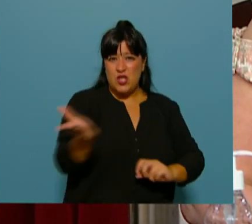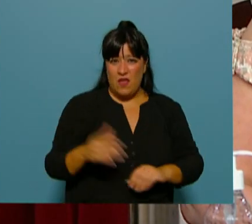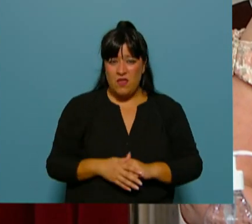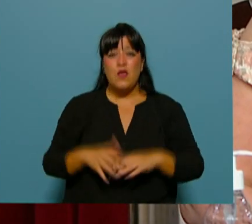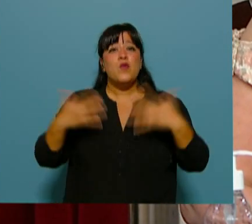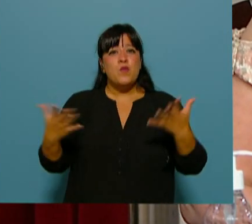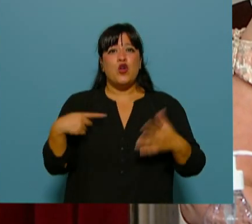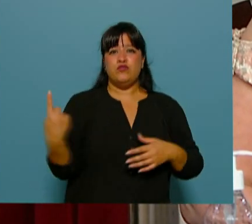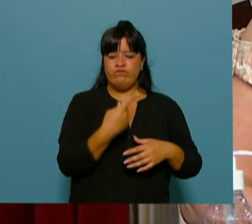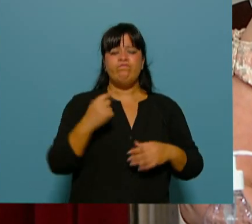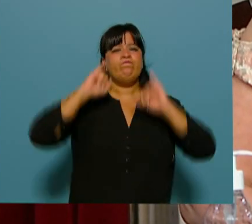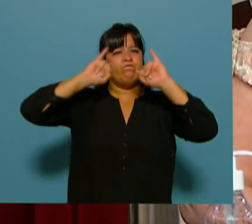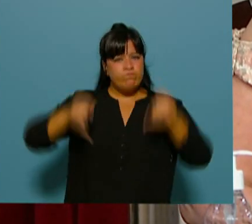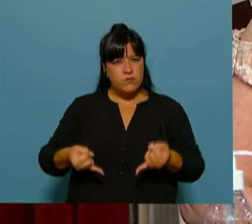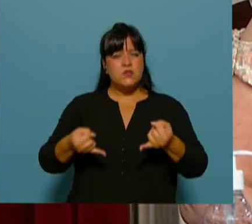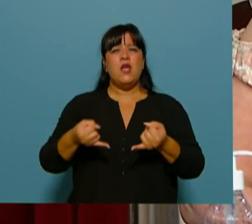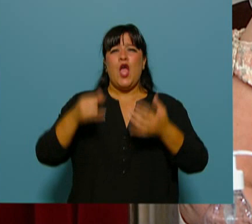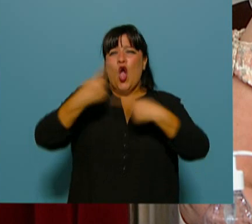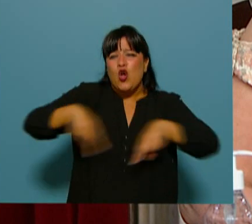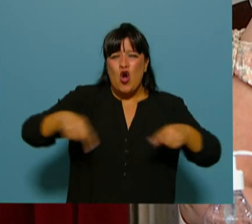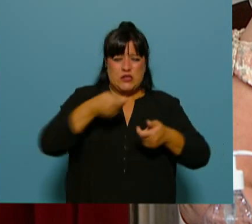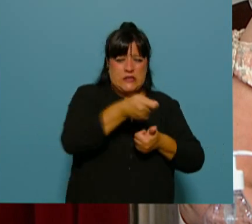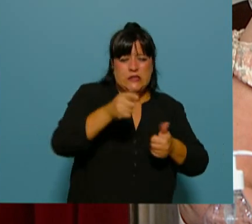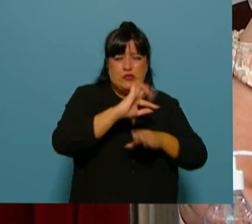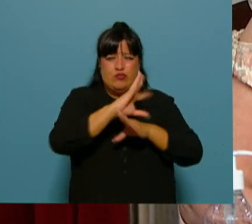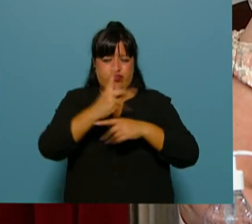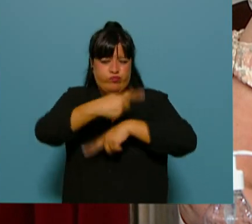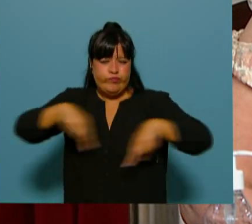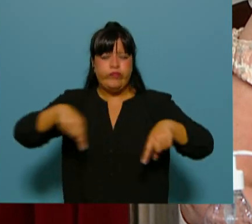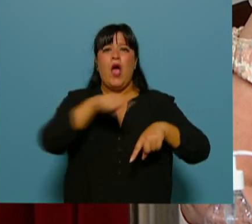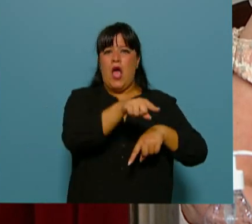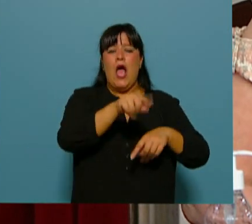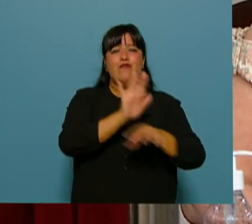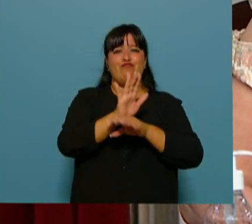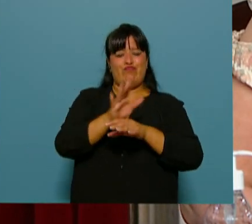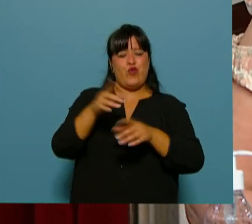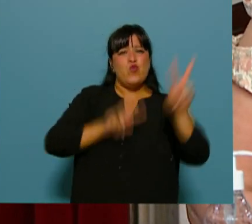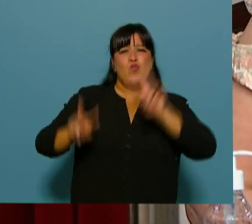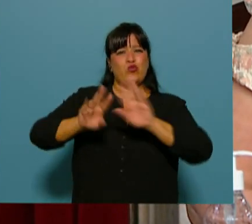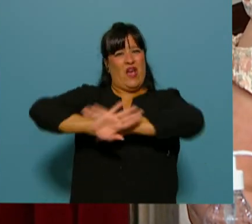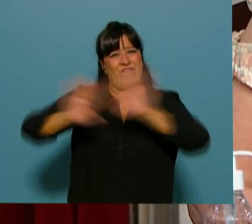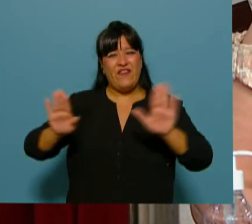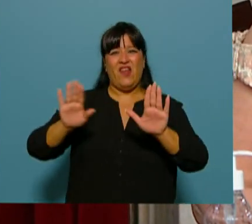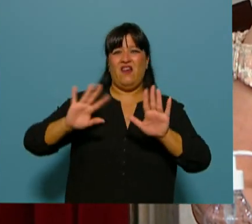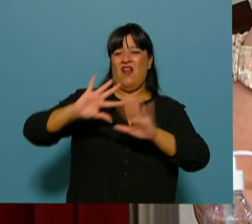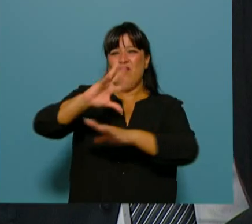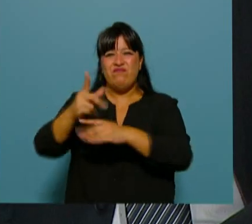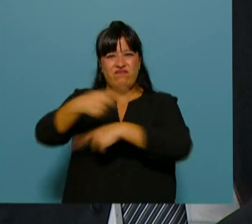eso, perseguir con firmeza el crimen organizado es la mejor forma de atacar la inseguridad que sufre la